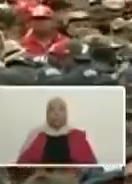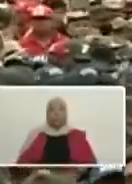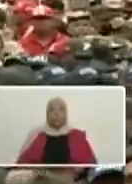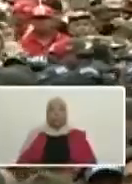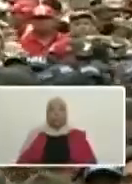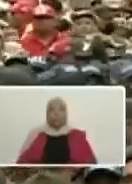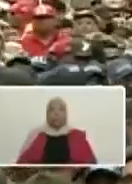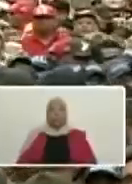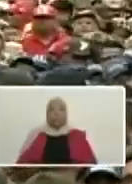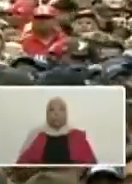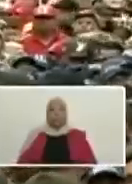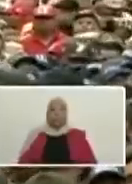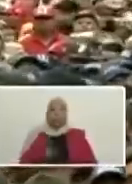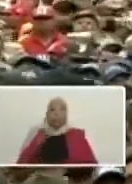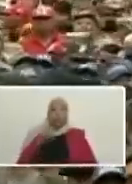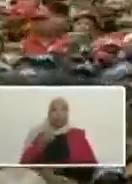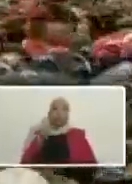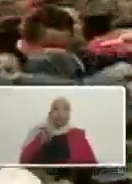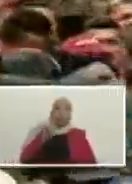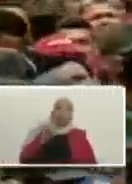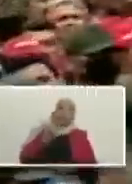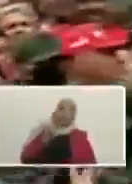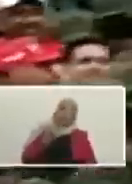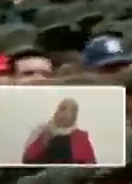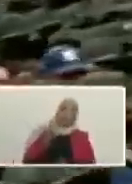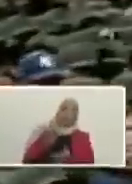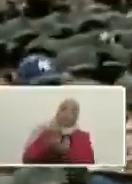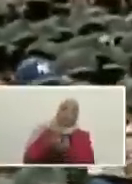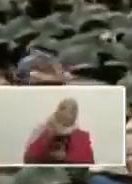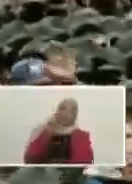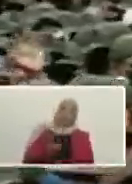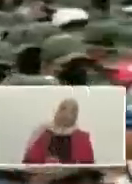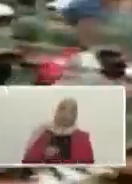Yo los amo también, te amo, mujer, te amo.